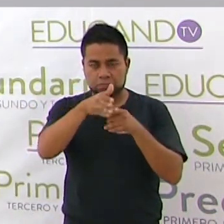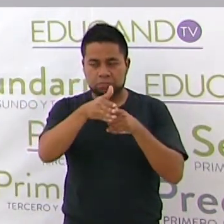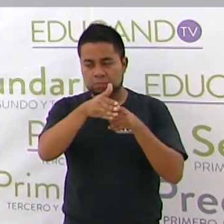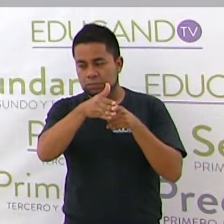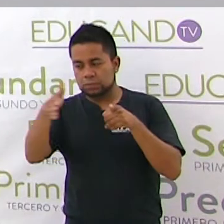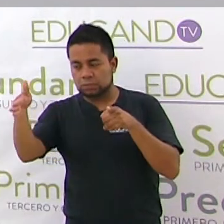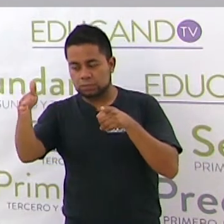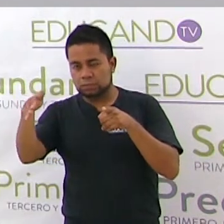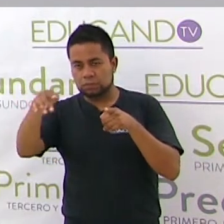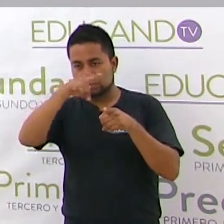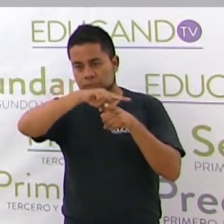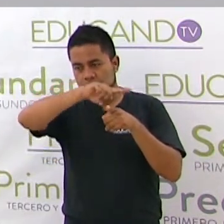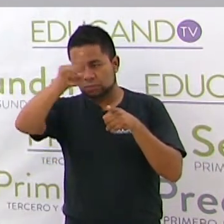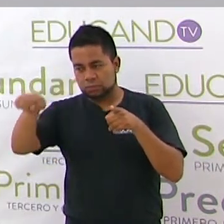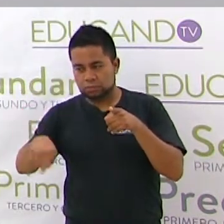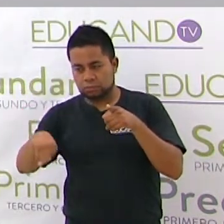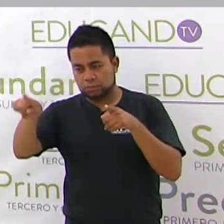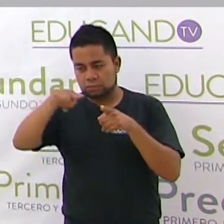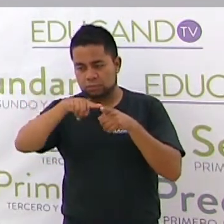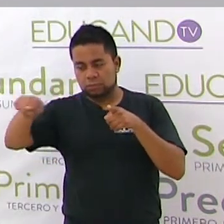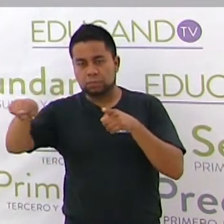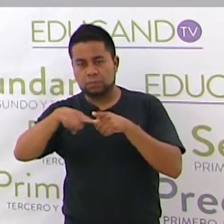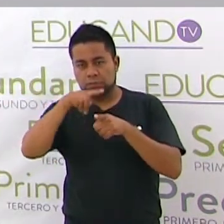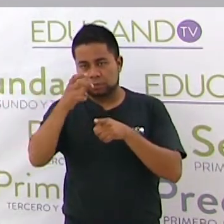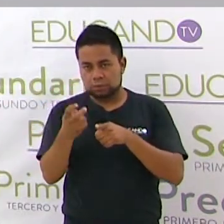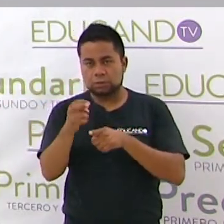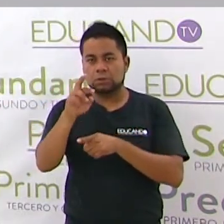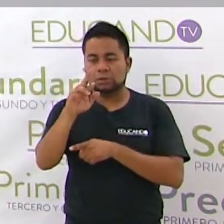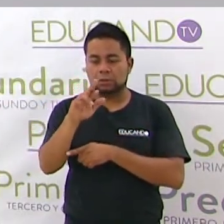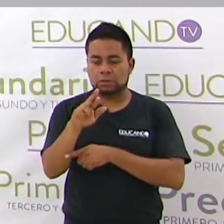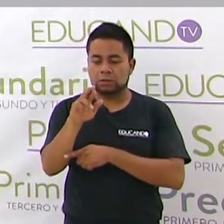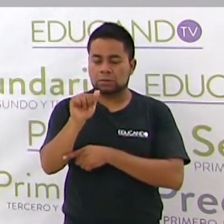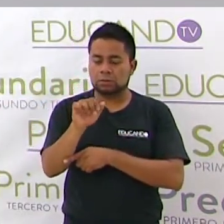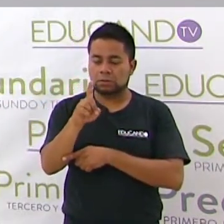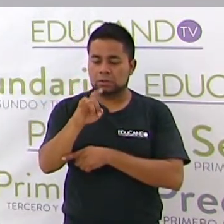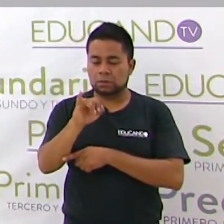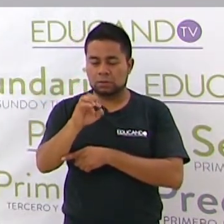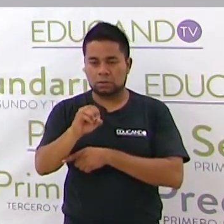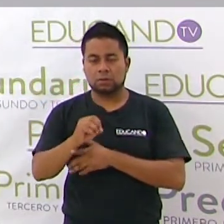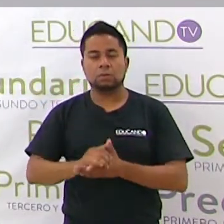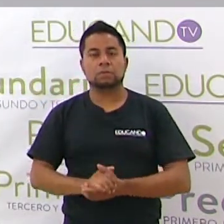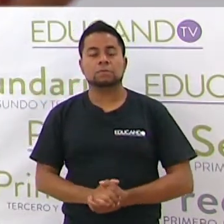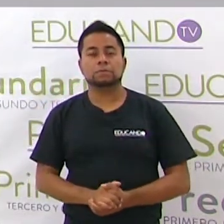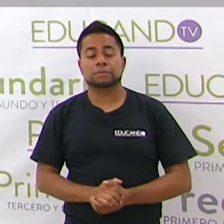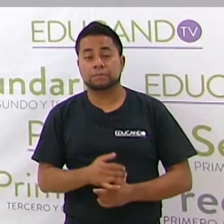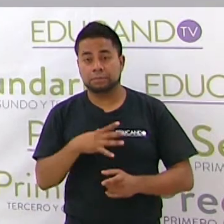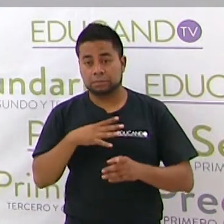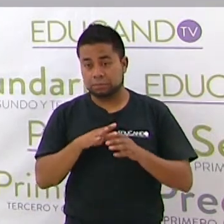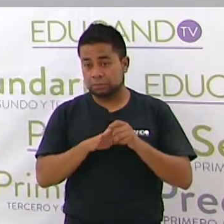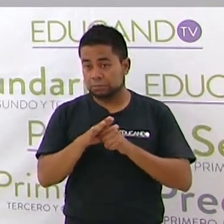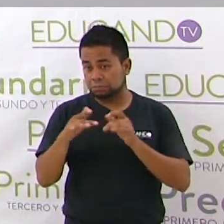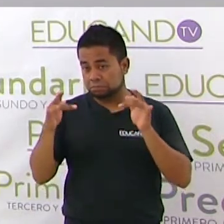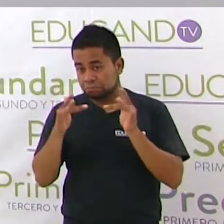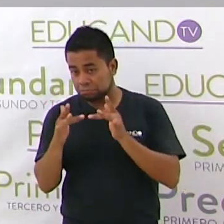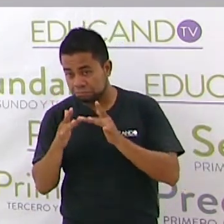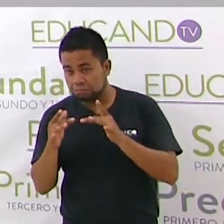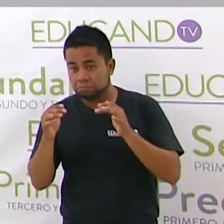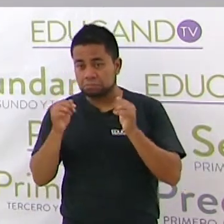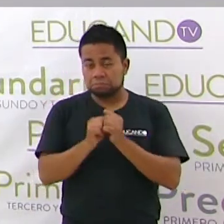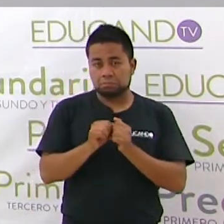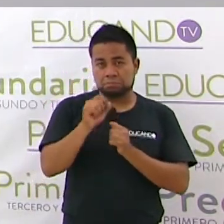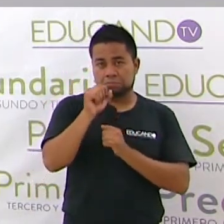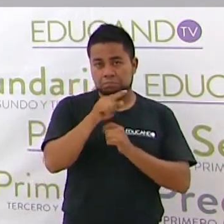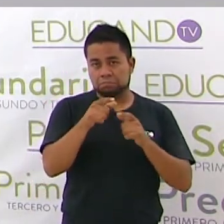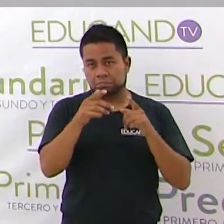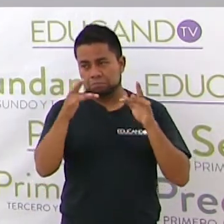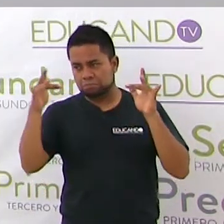circunferencia y va hacia el centro. Ese es el radio. Aquí entonces tenemos que vamos a establecer la relación que existe entre una esfera y un